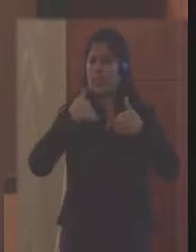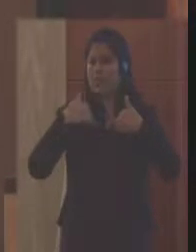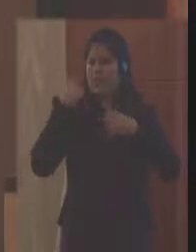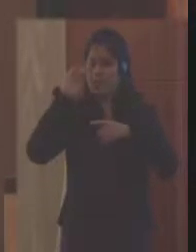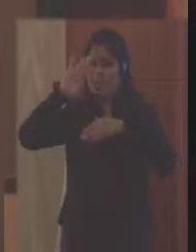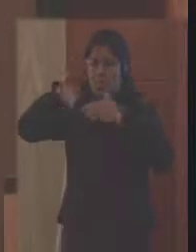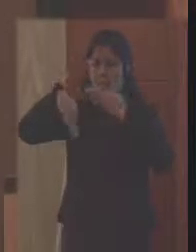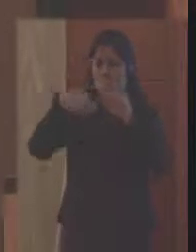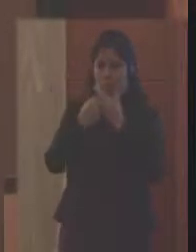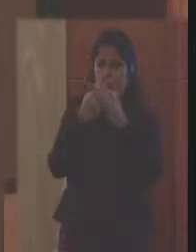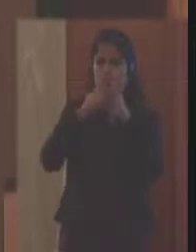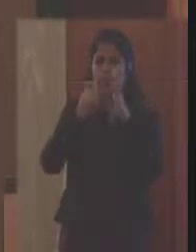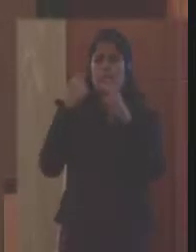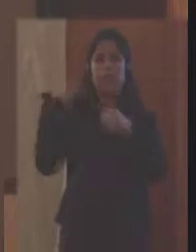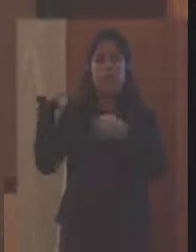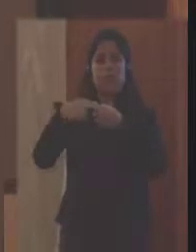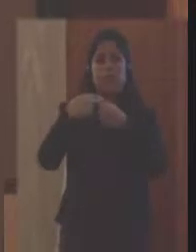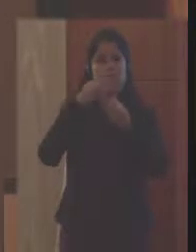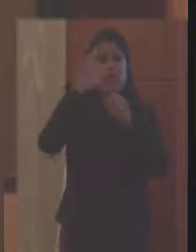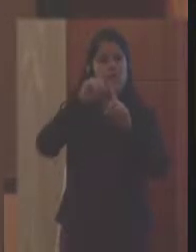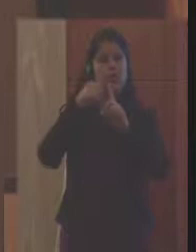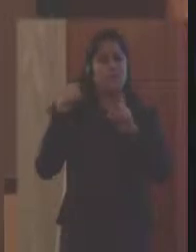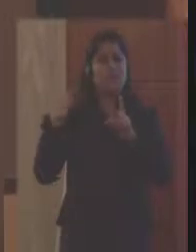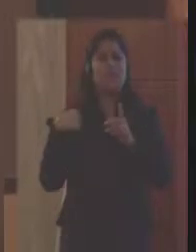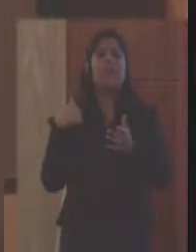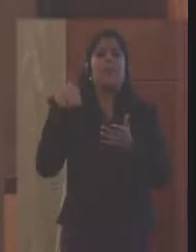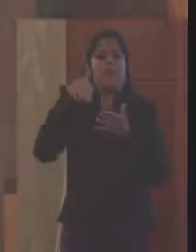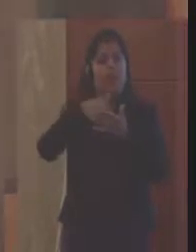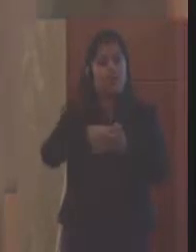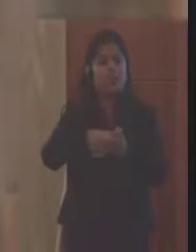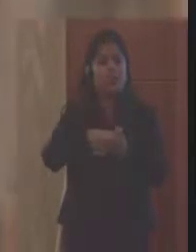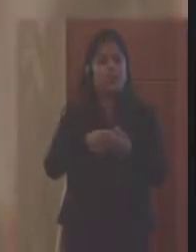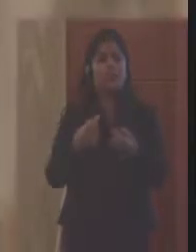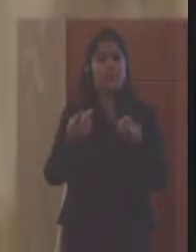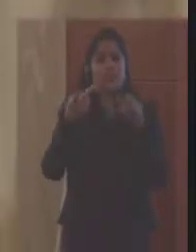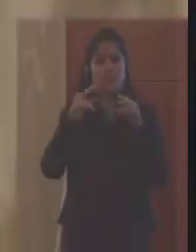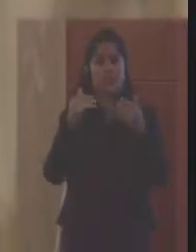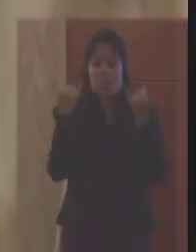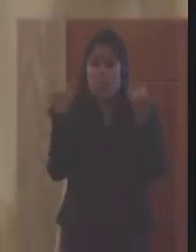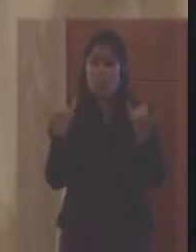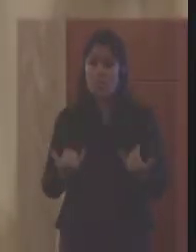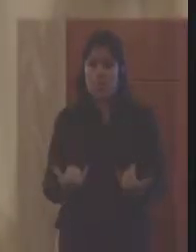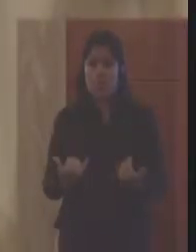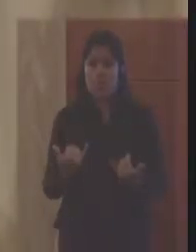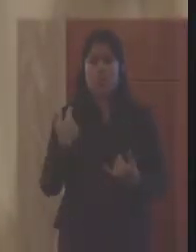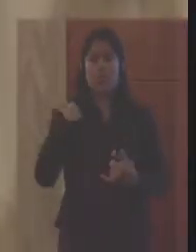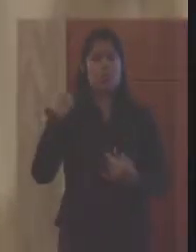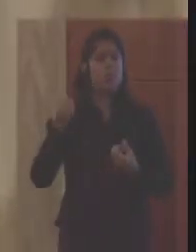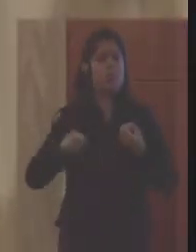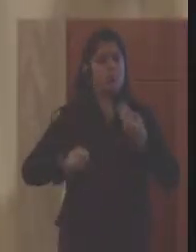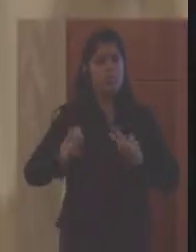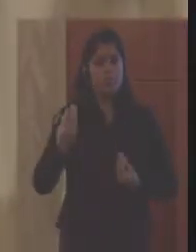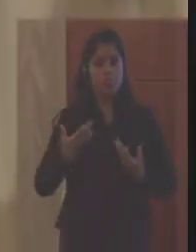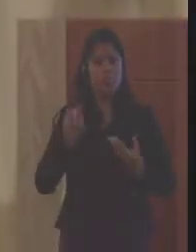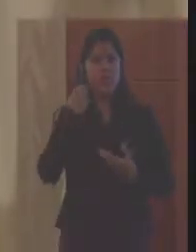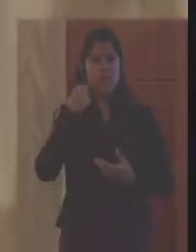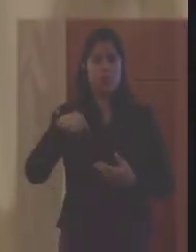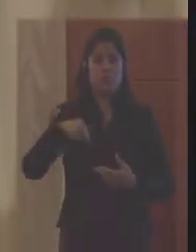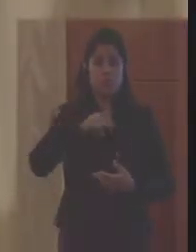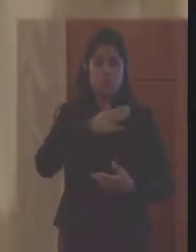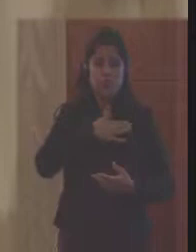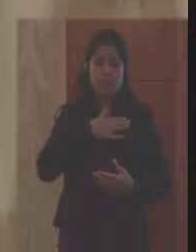los esquemas participantes del sistema. De allí que hoy es un orgullo para nuestro